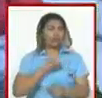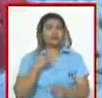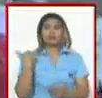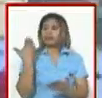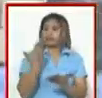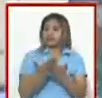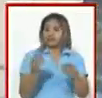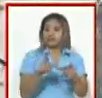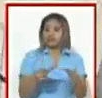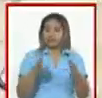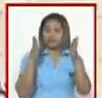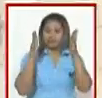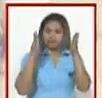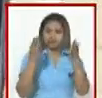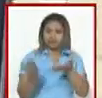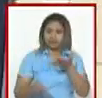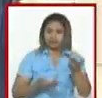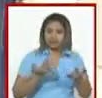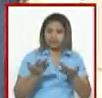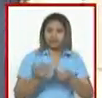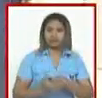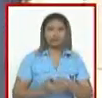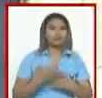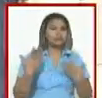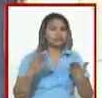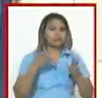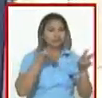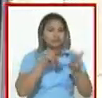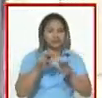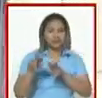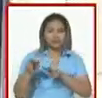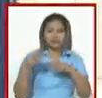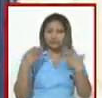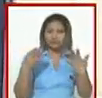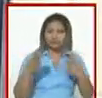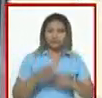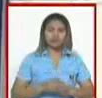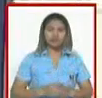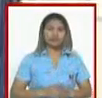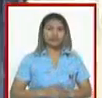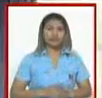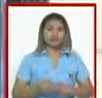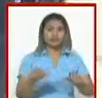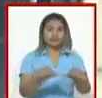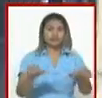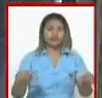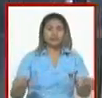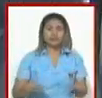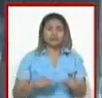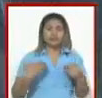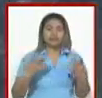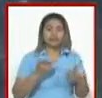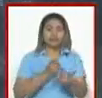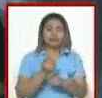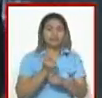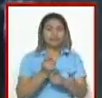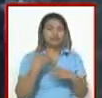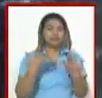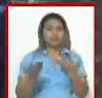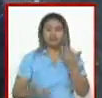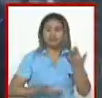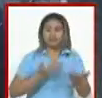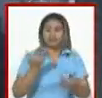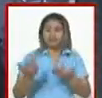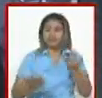acudió a este lugar a atender este tipo de siniestro ya que si como se puede observar el ambiente ha sido afectado ha sido